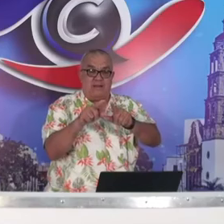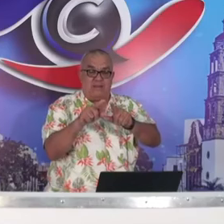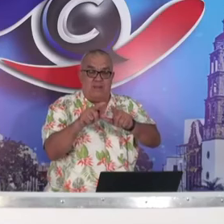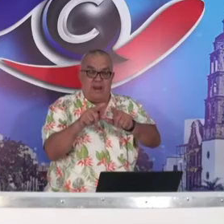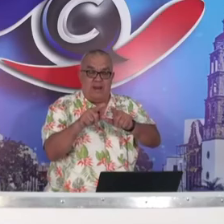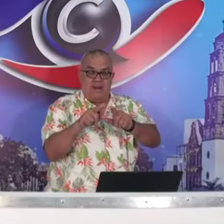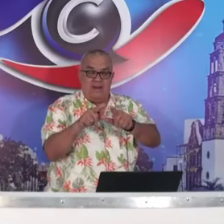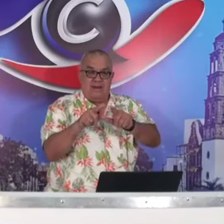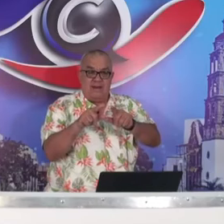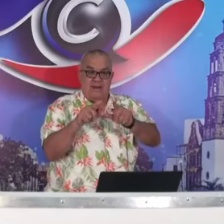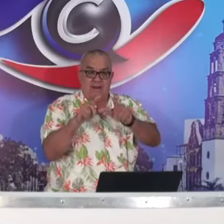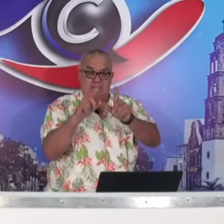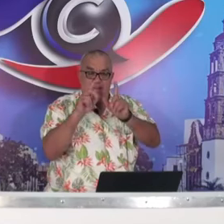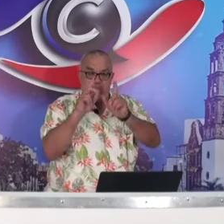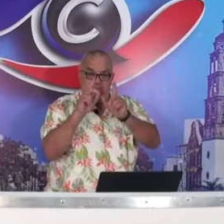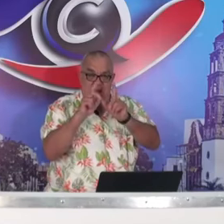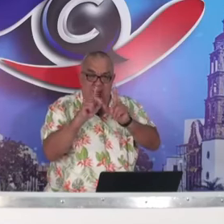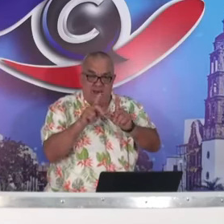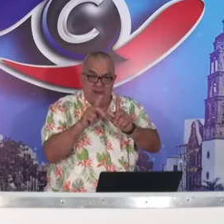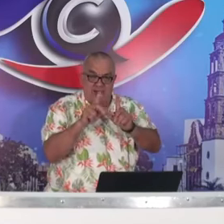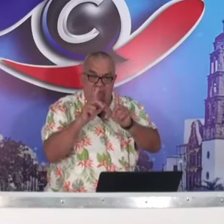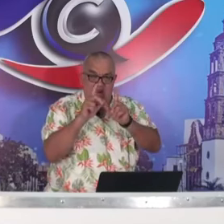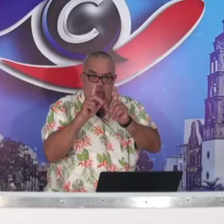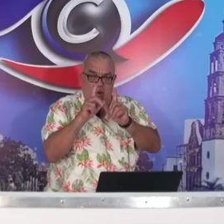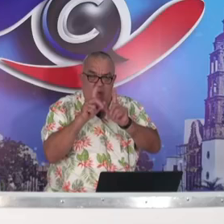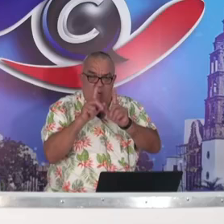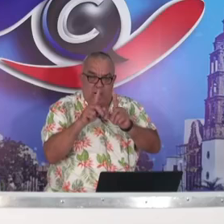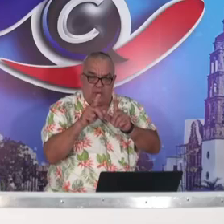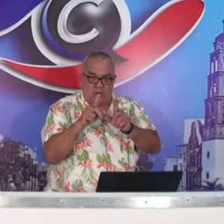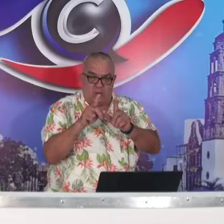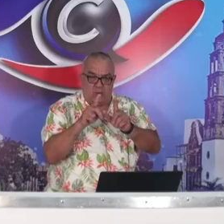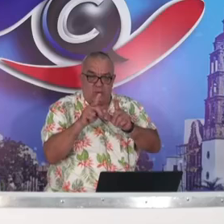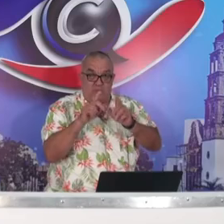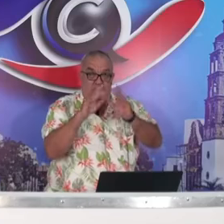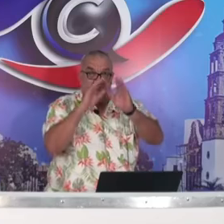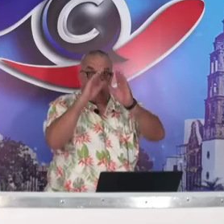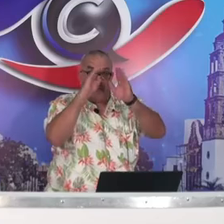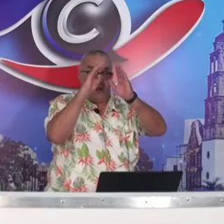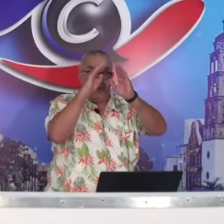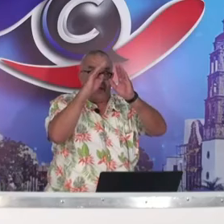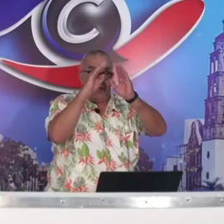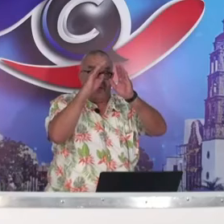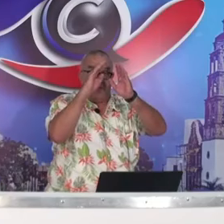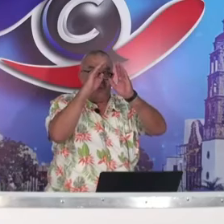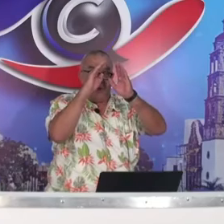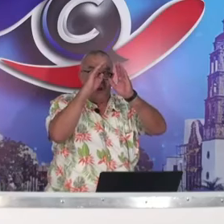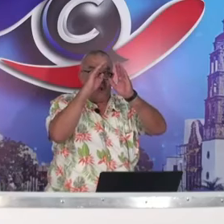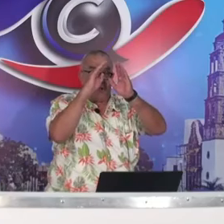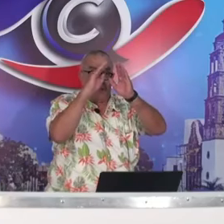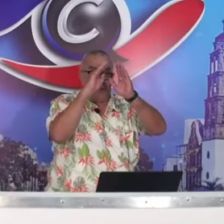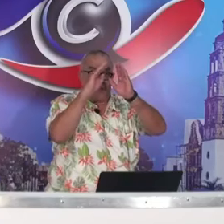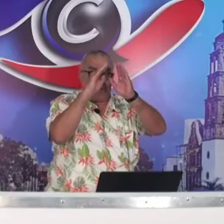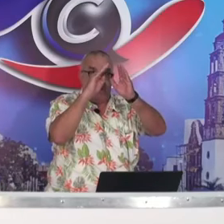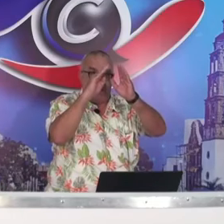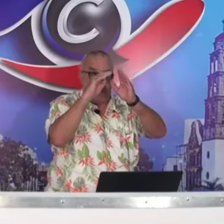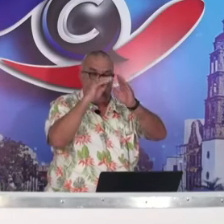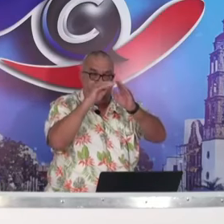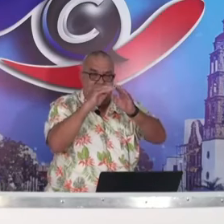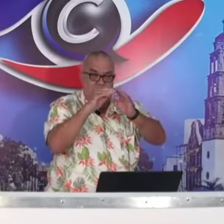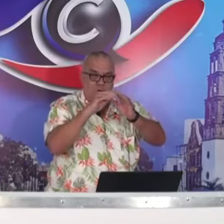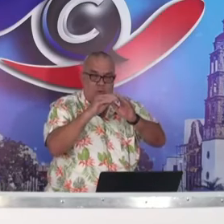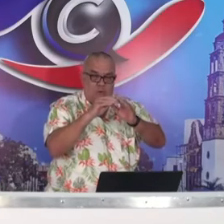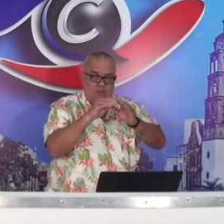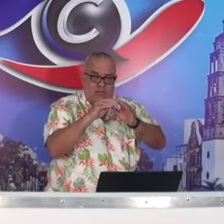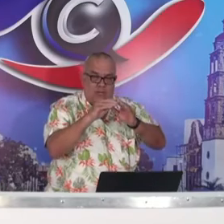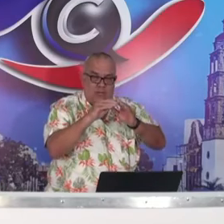el sistema penal en Guanajuato, reclasificar un delito de violación espuria